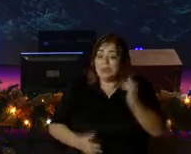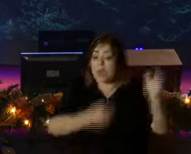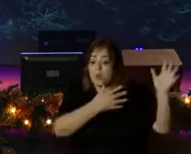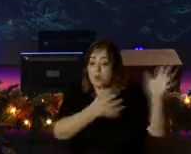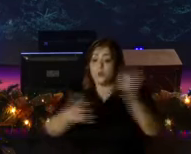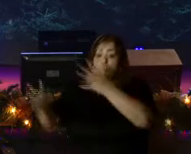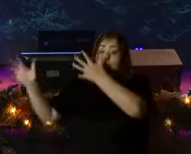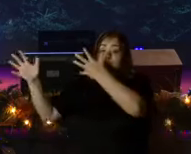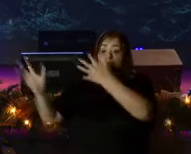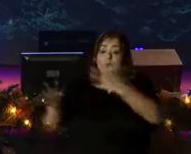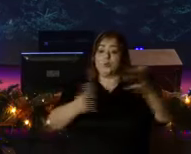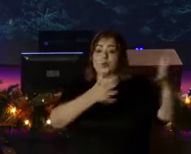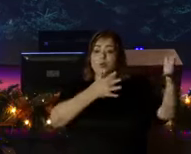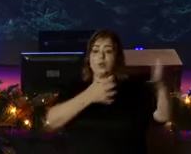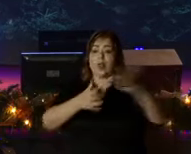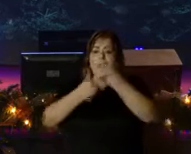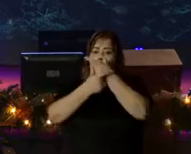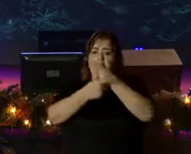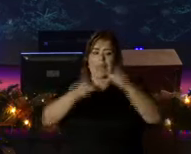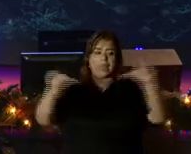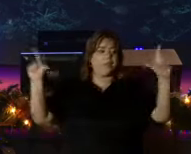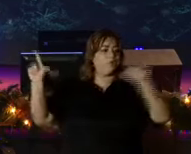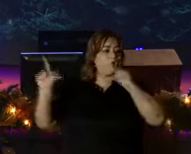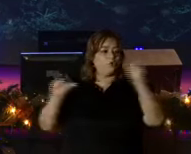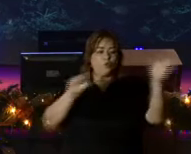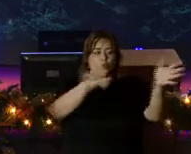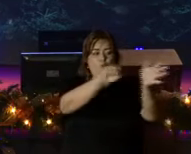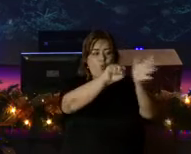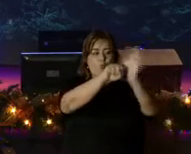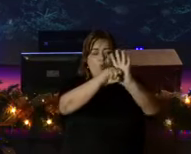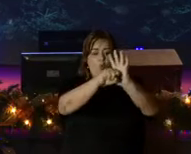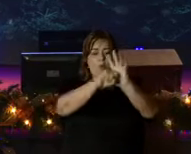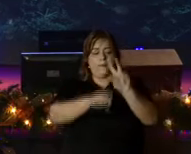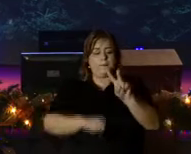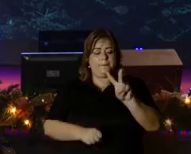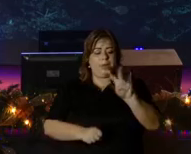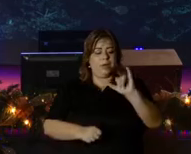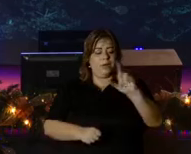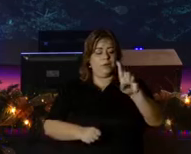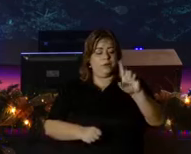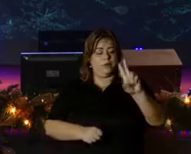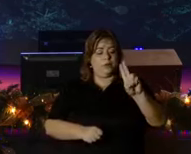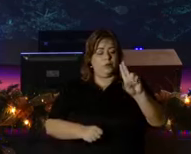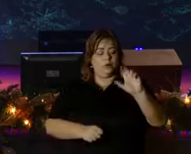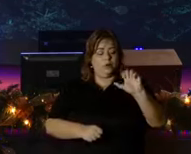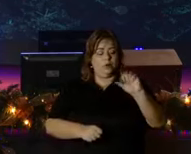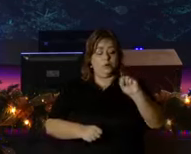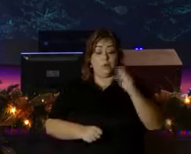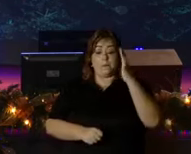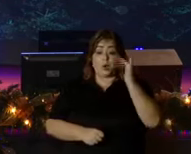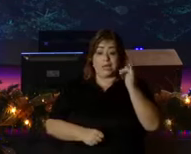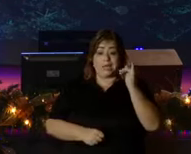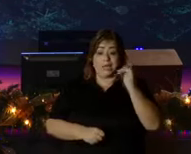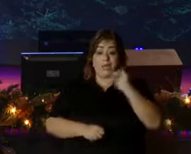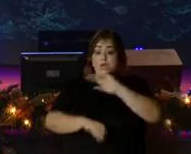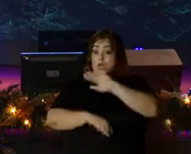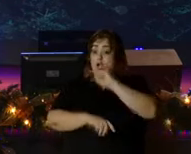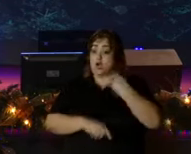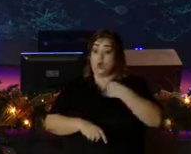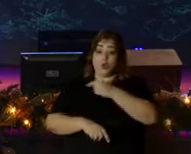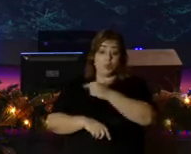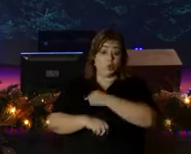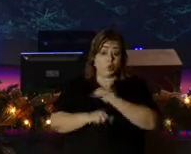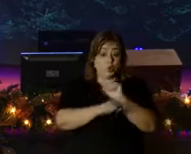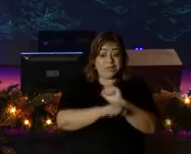libres de cualquier bacteria. Hemos hecho toda la parte humana. Pero la parte tuya nadie te la